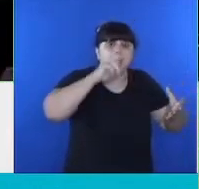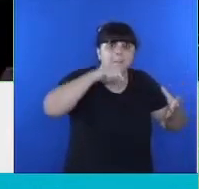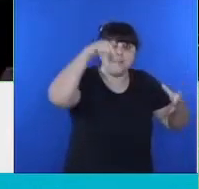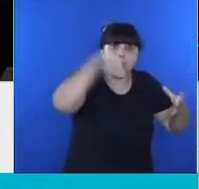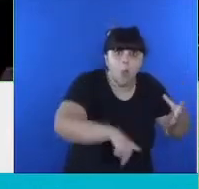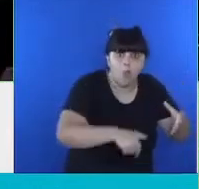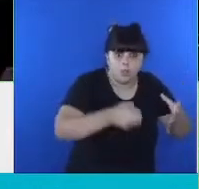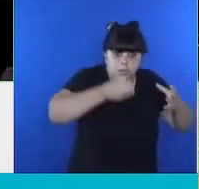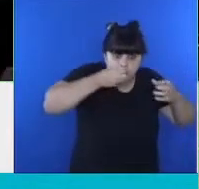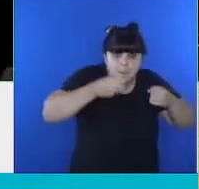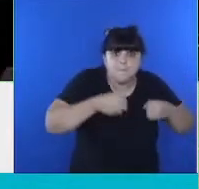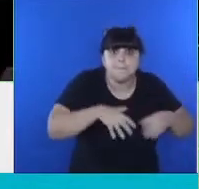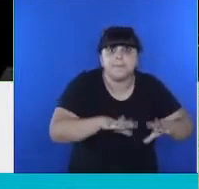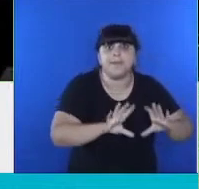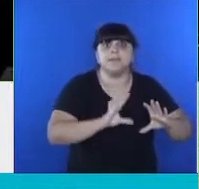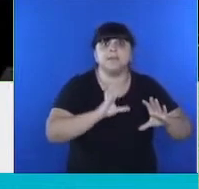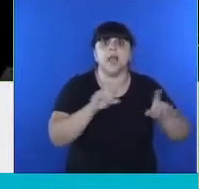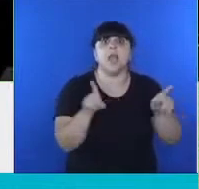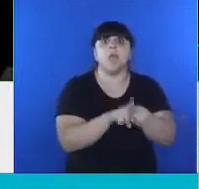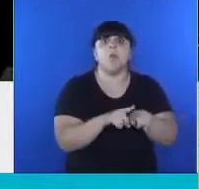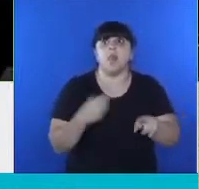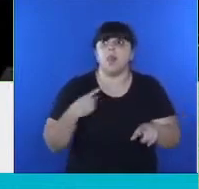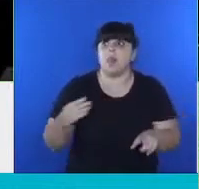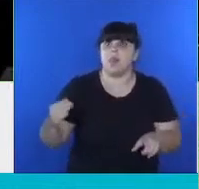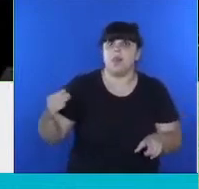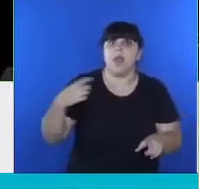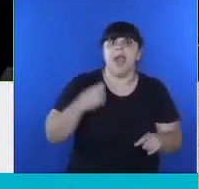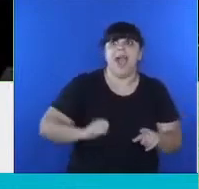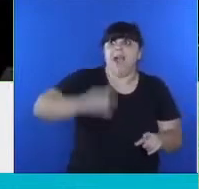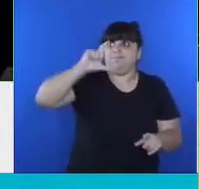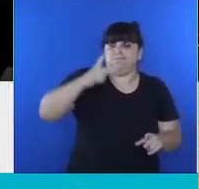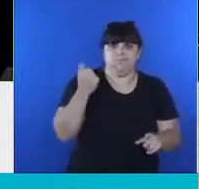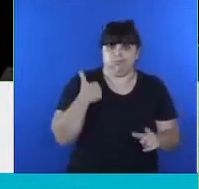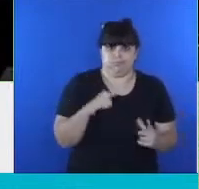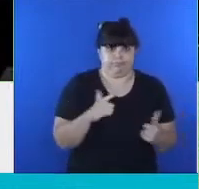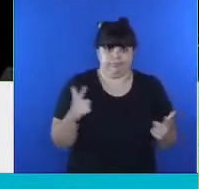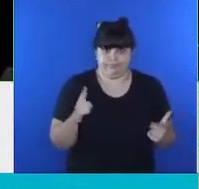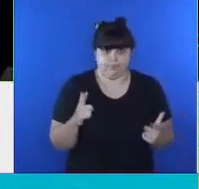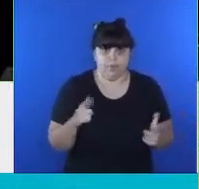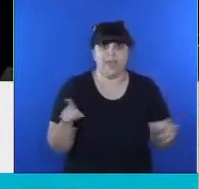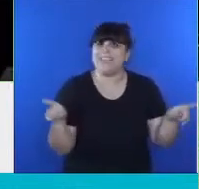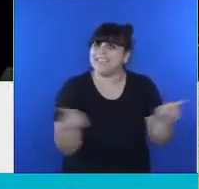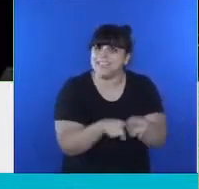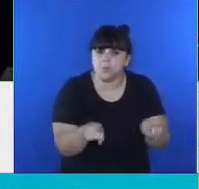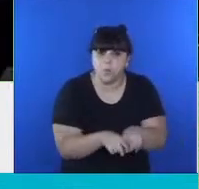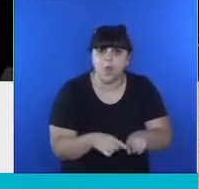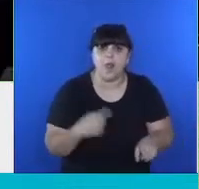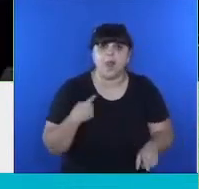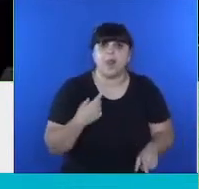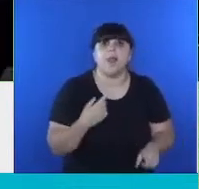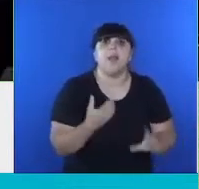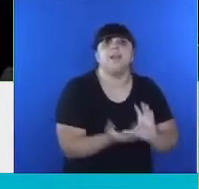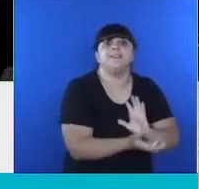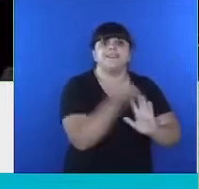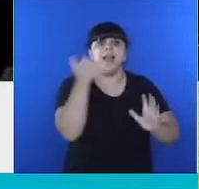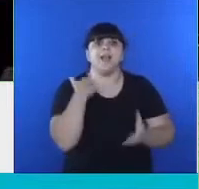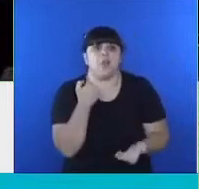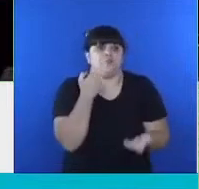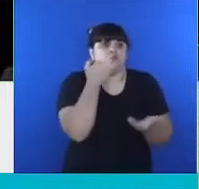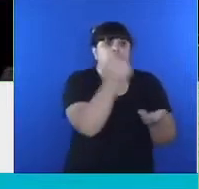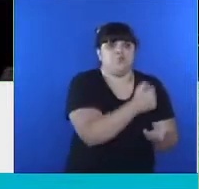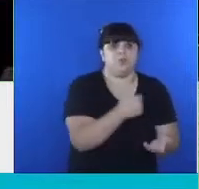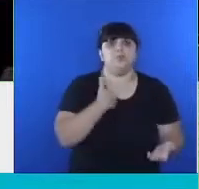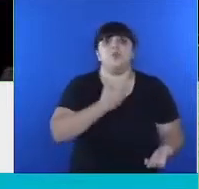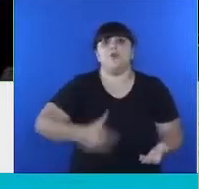están empezando, aún sin haber recibido el aumento y aún sin habérsele retirado el subsidio del